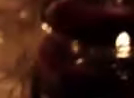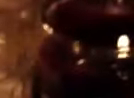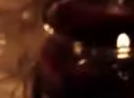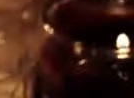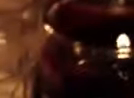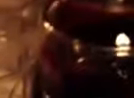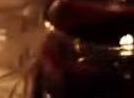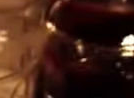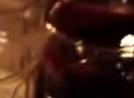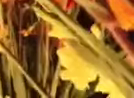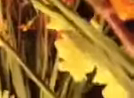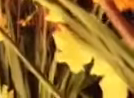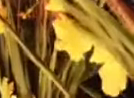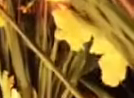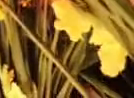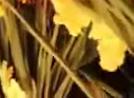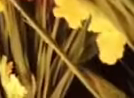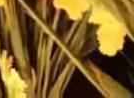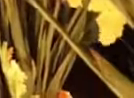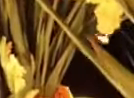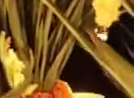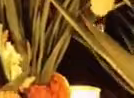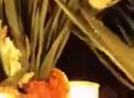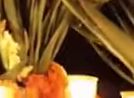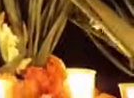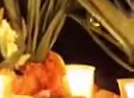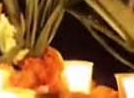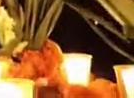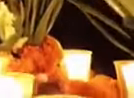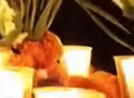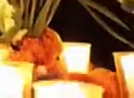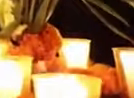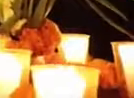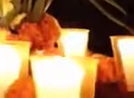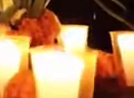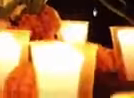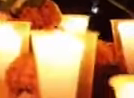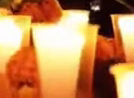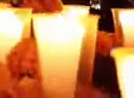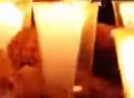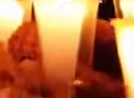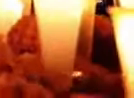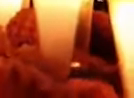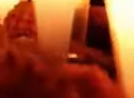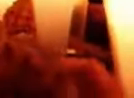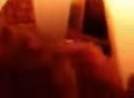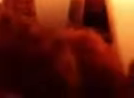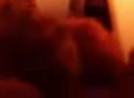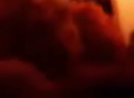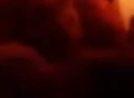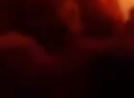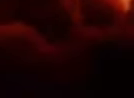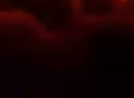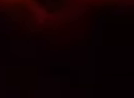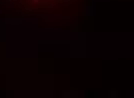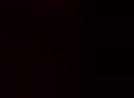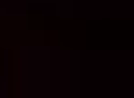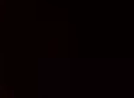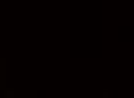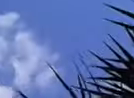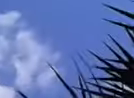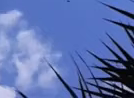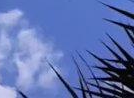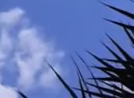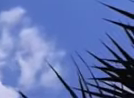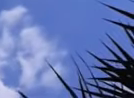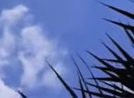luna. En el cielo nace el sol y llorona, en el mar